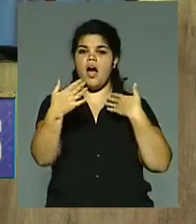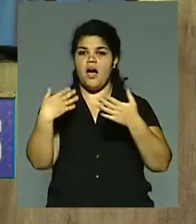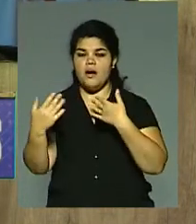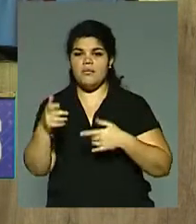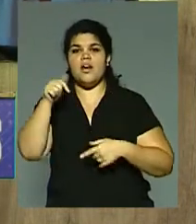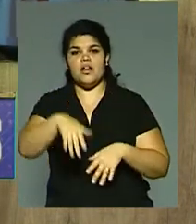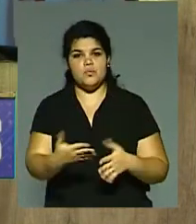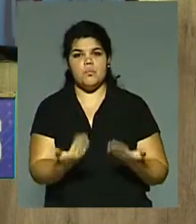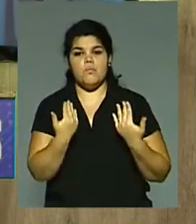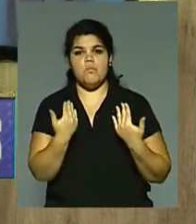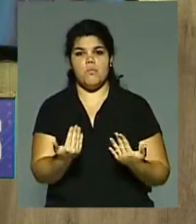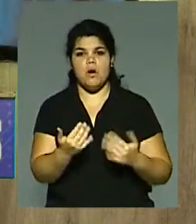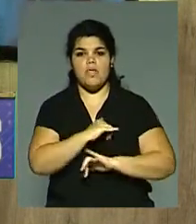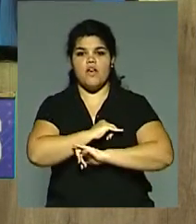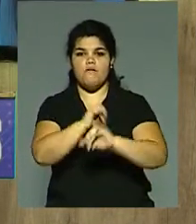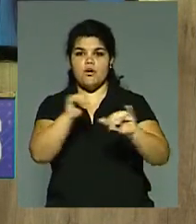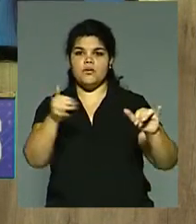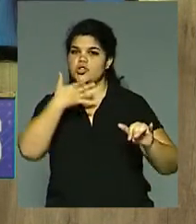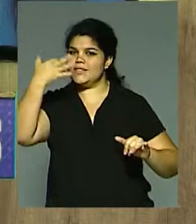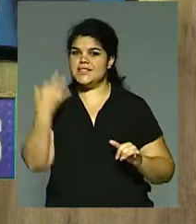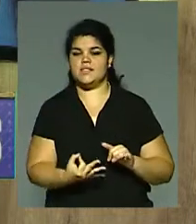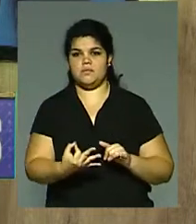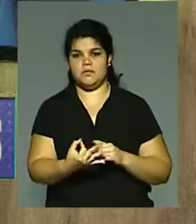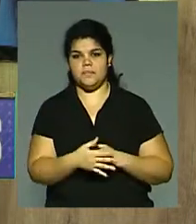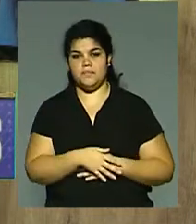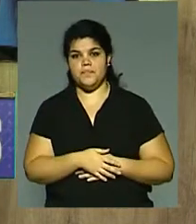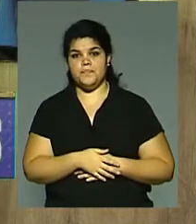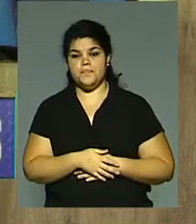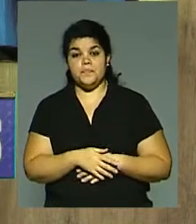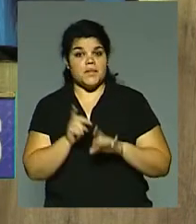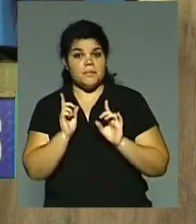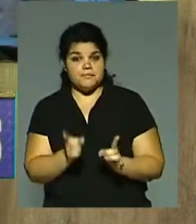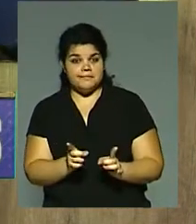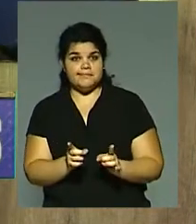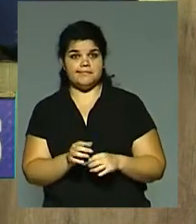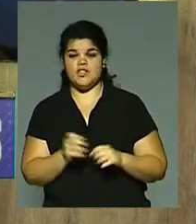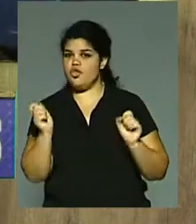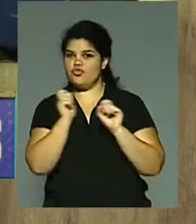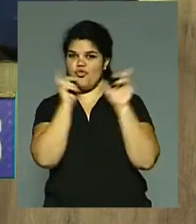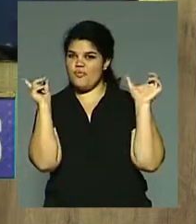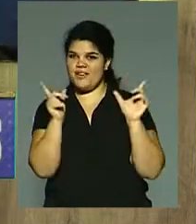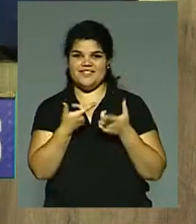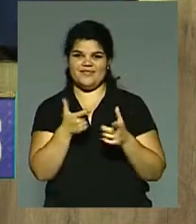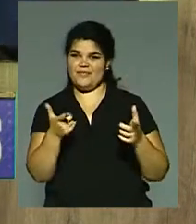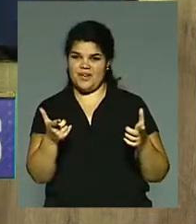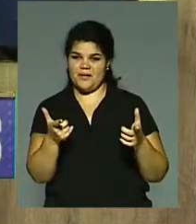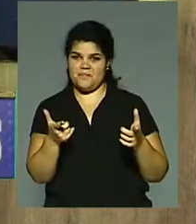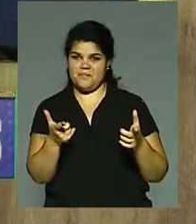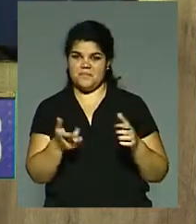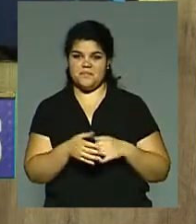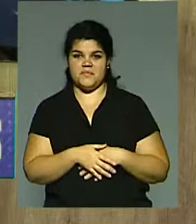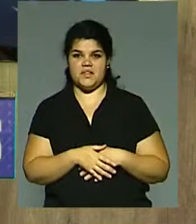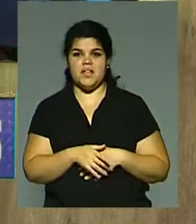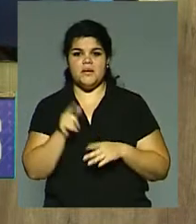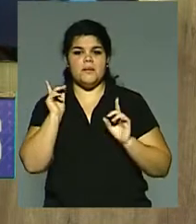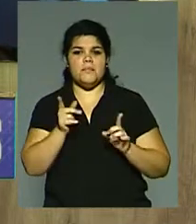pudieron sacar información más fidedigna. Claro. Y, bueno, no hubo sorpresas en principio. ¿Por qué? Porque